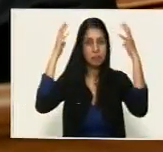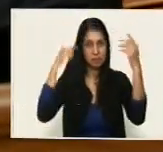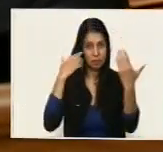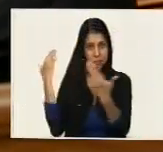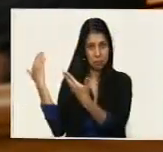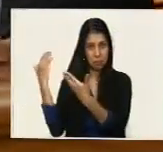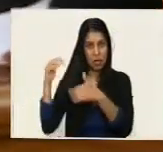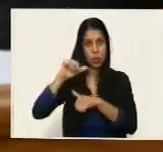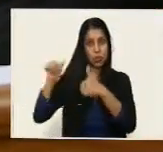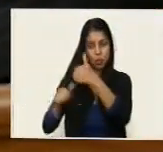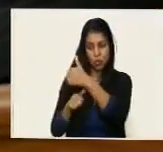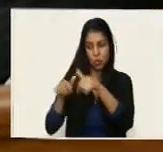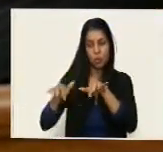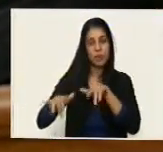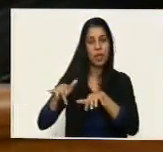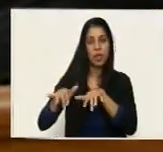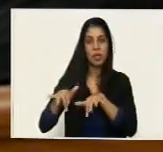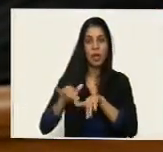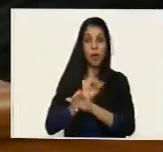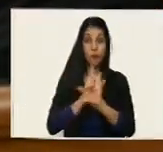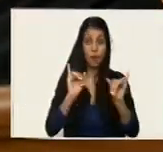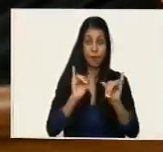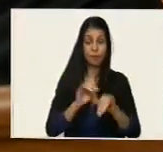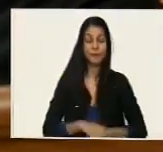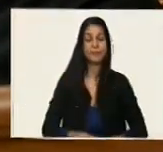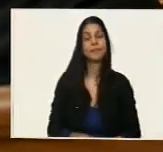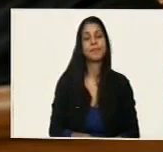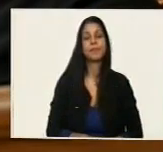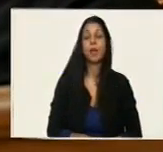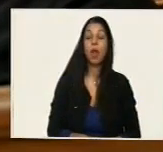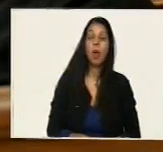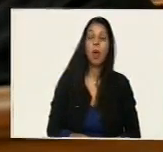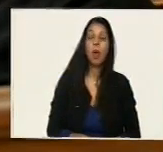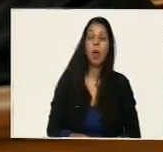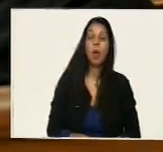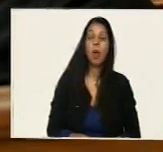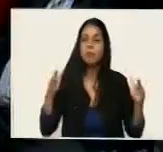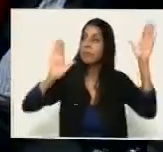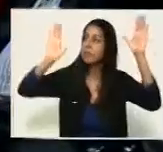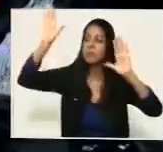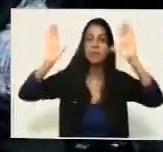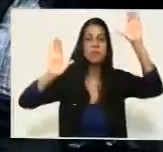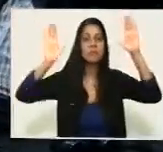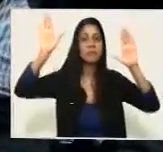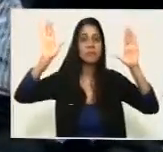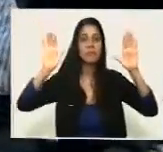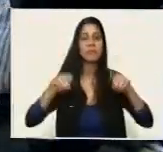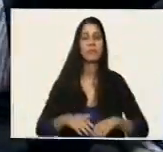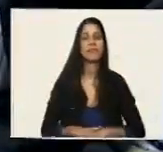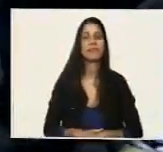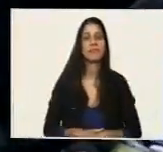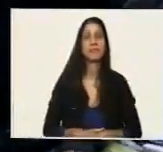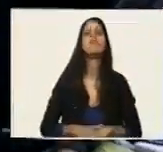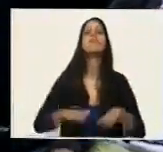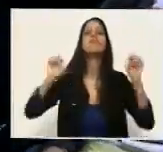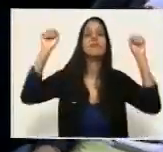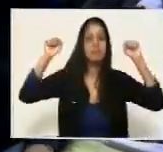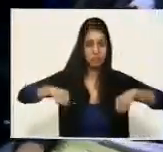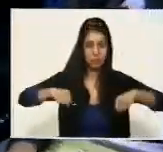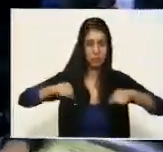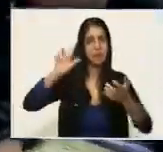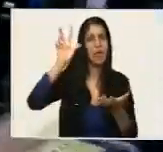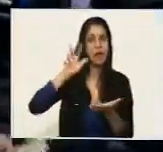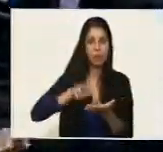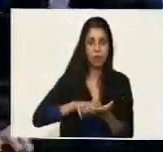todo. En consideración, lo constituyente, la sociedad de costumbre. Ciudadano, aprobado. Ciudadano